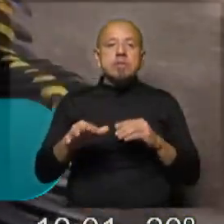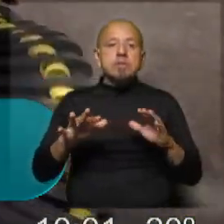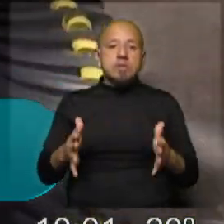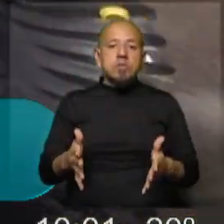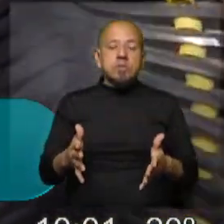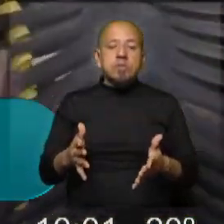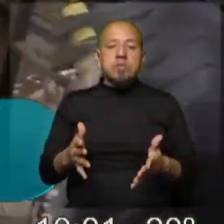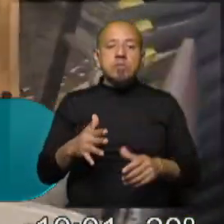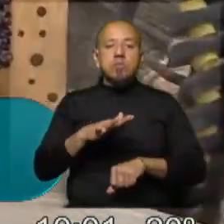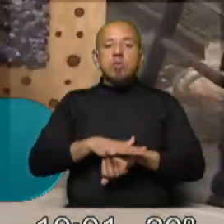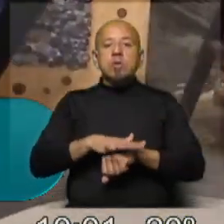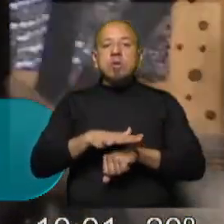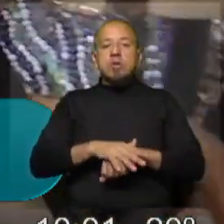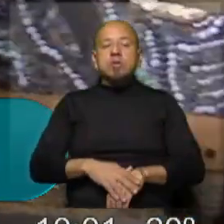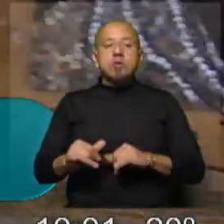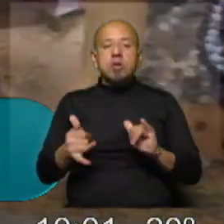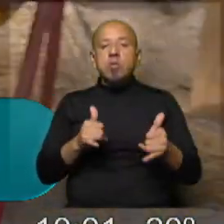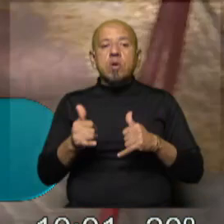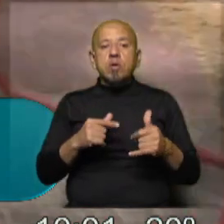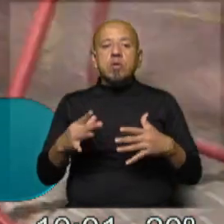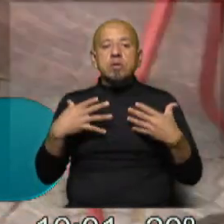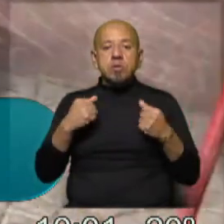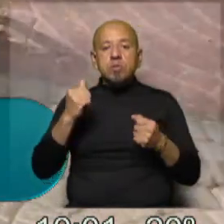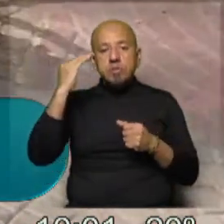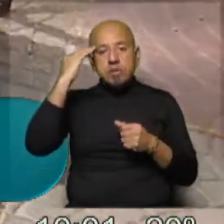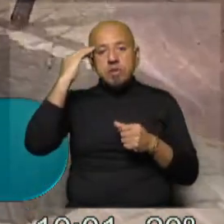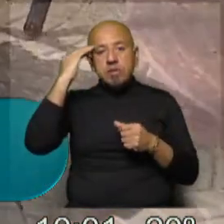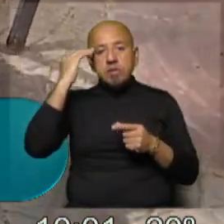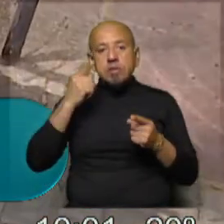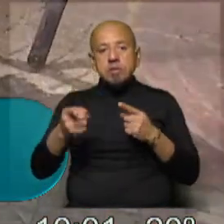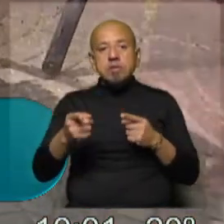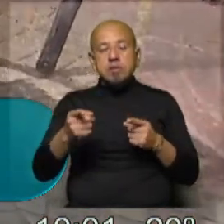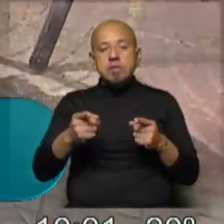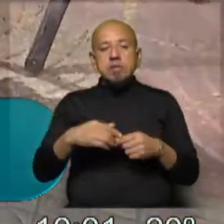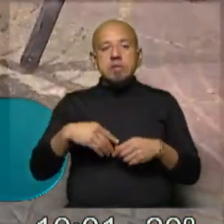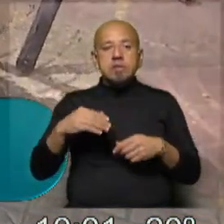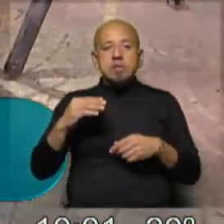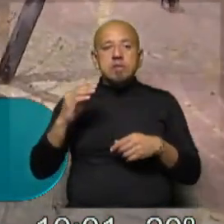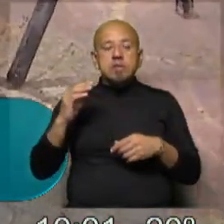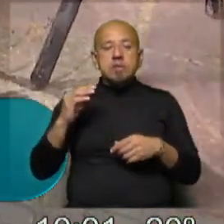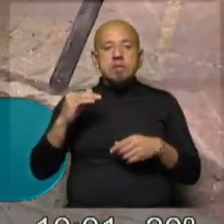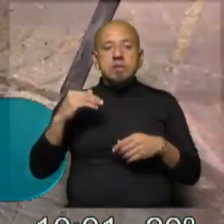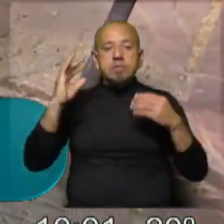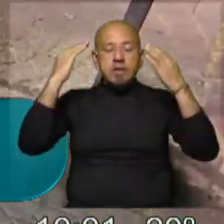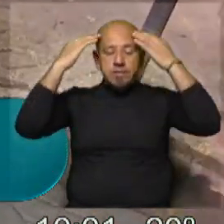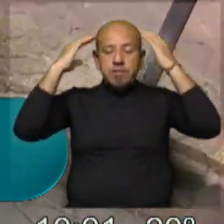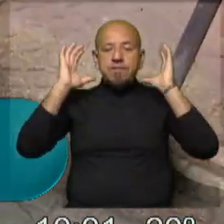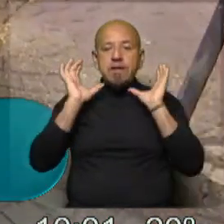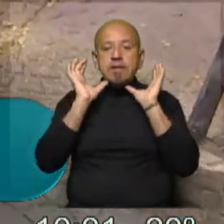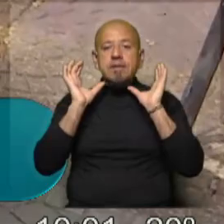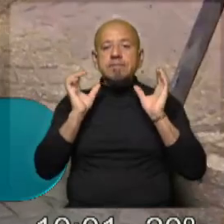de juegos para cambiar el paradigma acerca de la salud serio? Mental. Mirá lo que es, mirá Mafalda. Ay, está Mafalda, amo. Qué hermosa